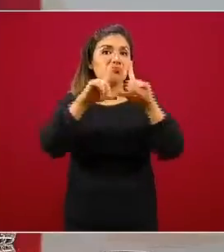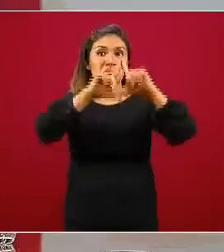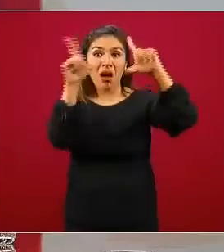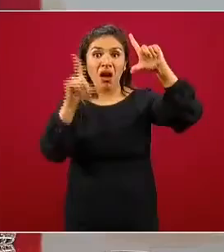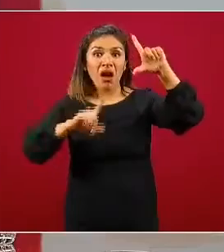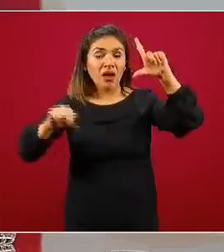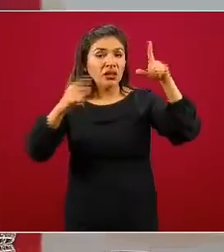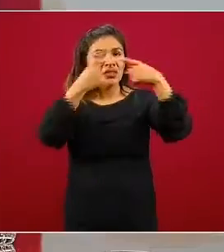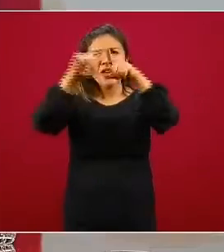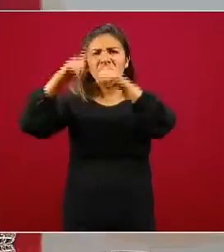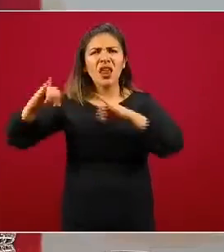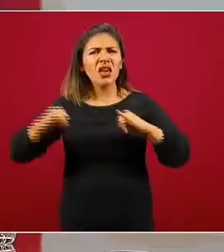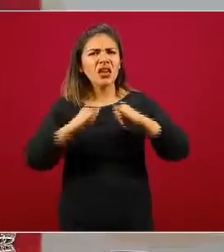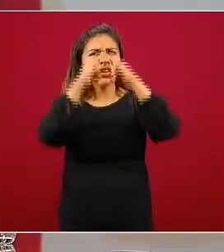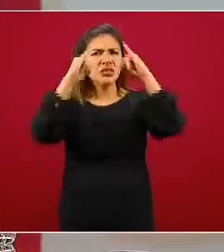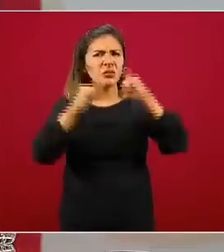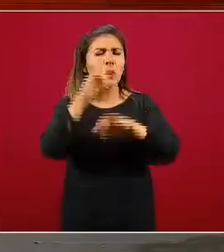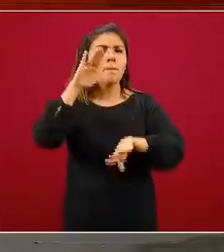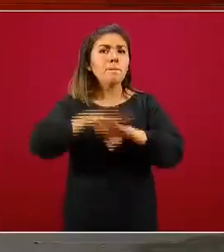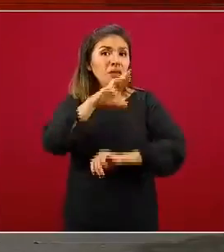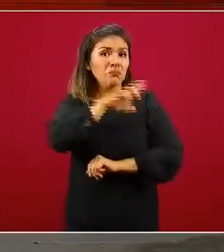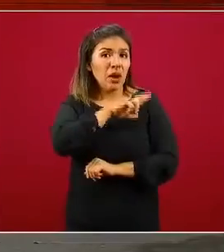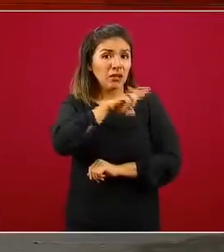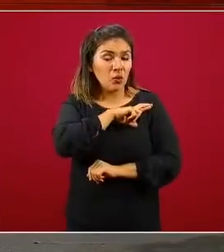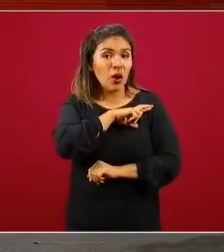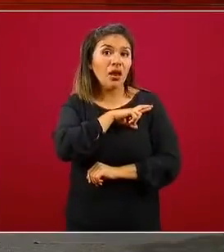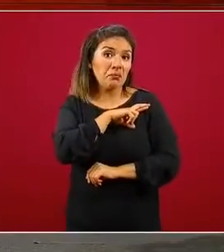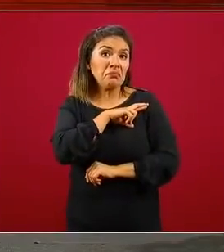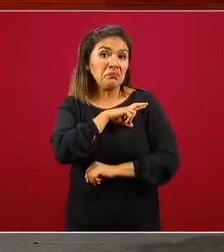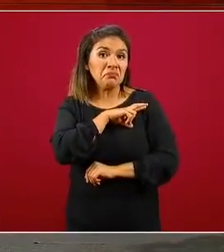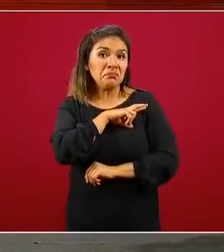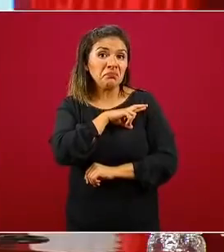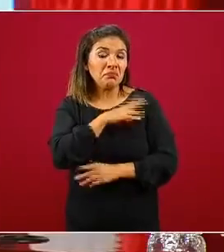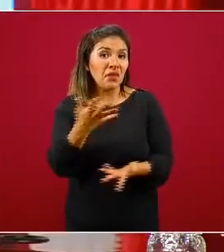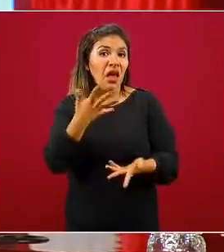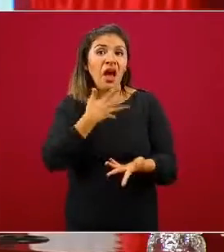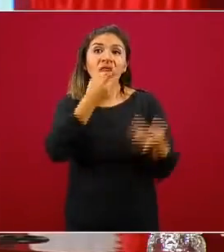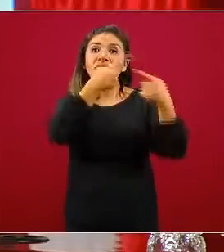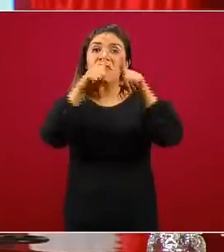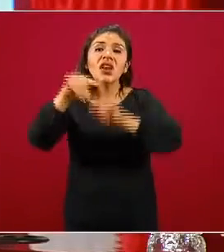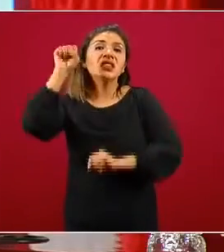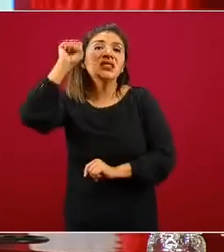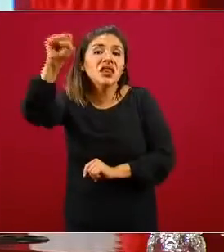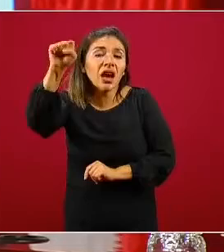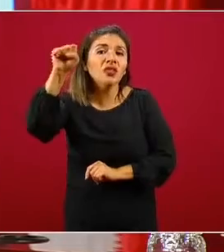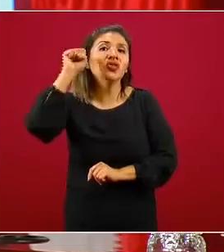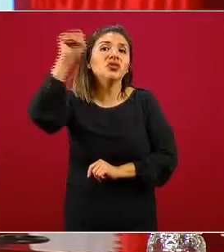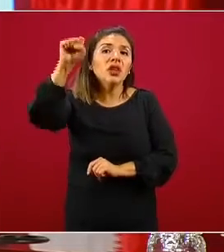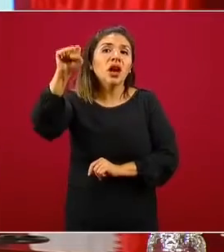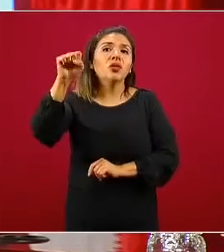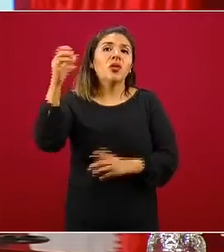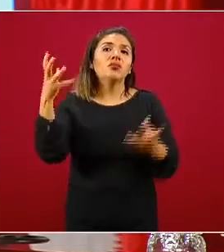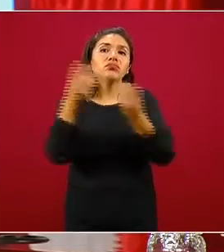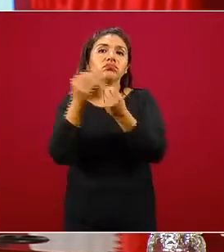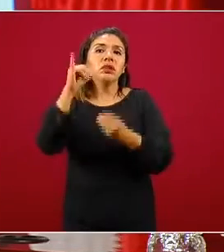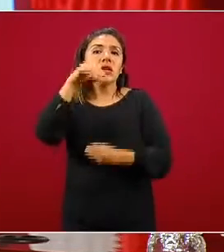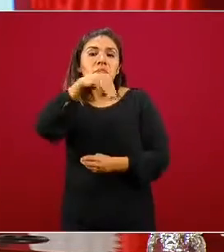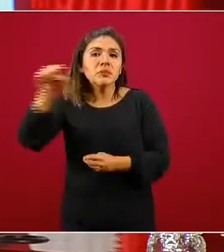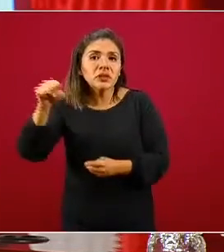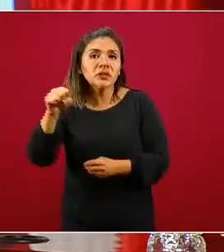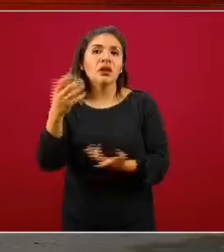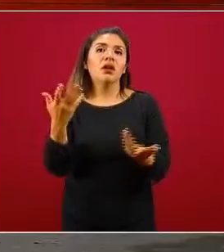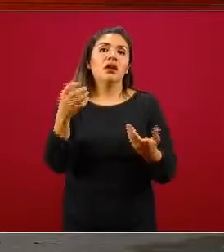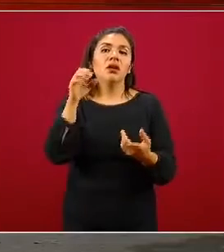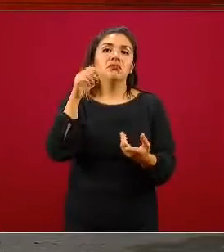país, de todas las instituciones y sumando a los privados, y hay diferentes sindicatos. El caso del Sindicato Nacional de Trabajadores del Seguro